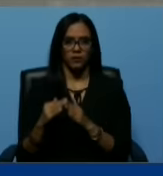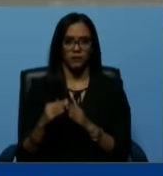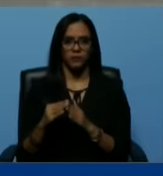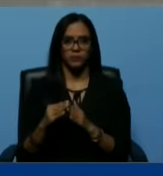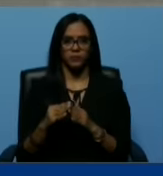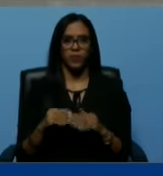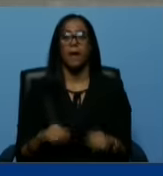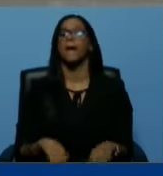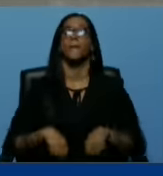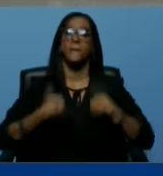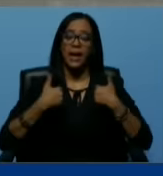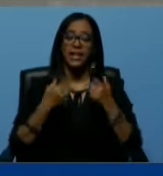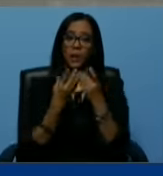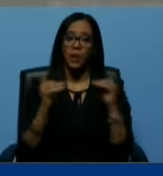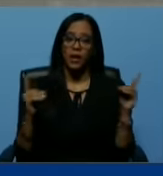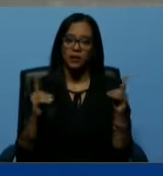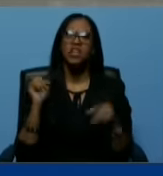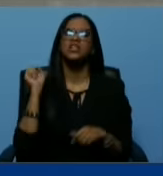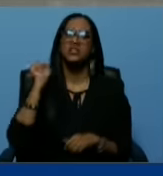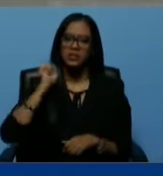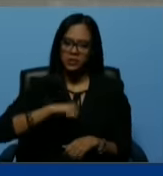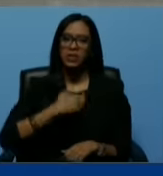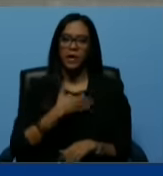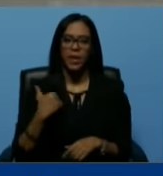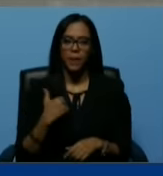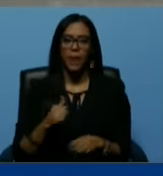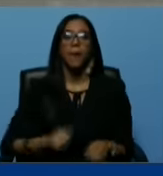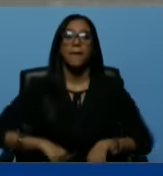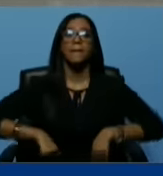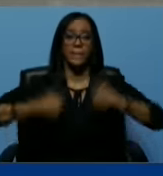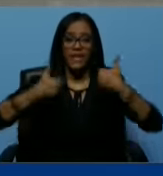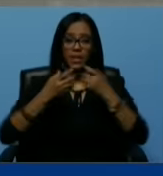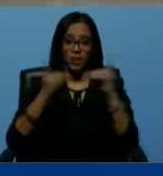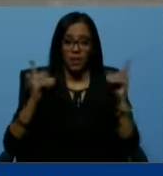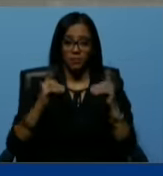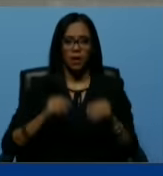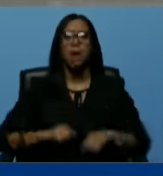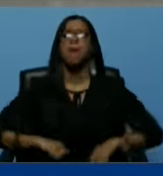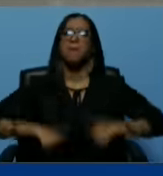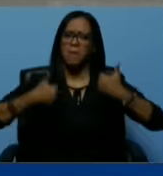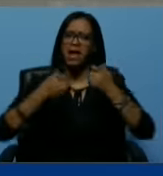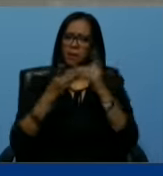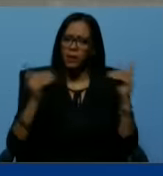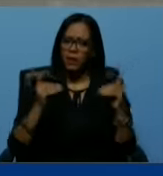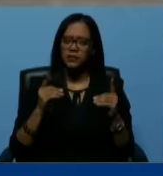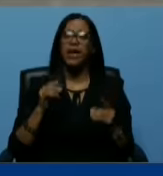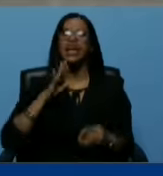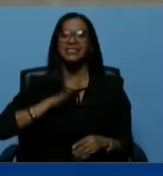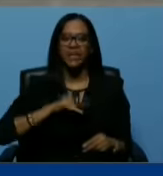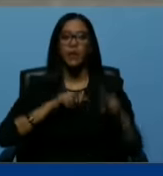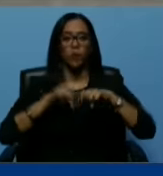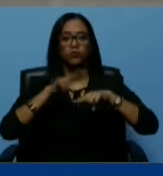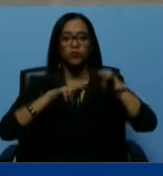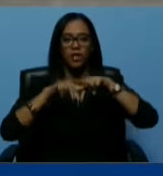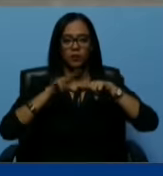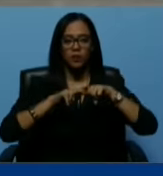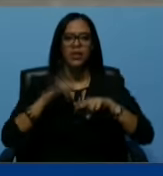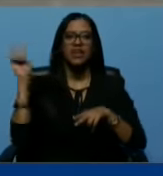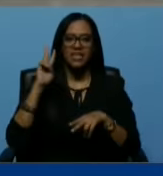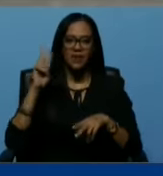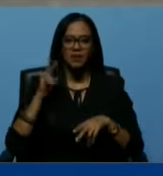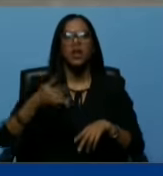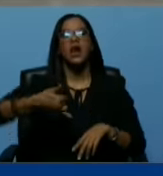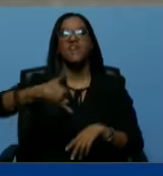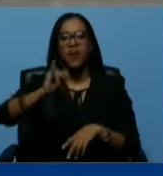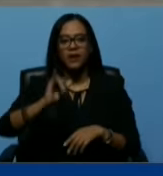Más democracia, si queremos, más democracia. Más democracia estamos construyendo, y en Venezuela va a haber más